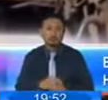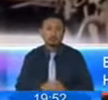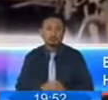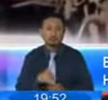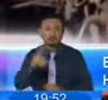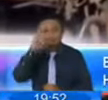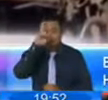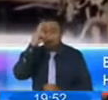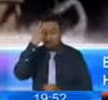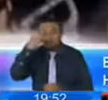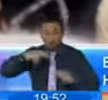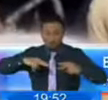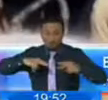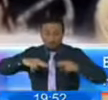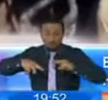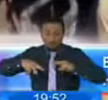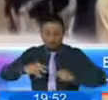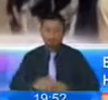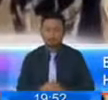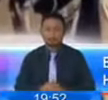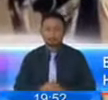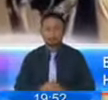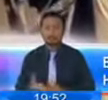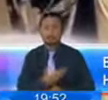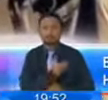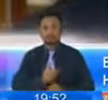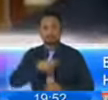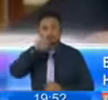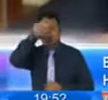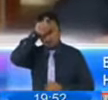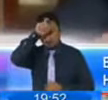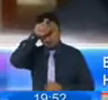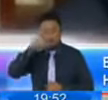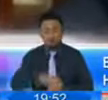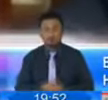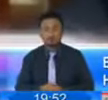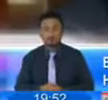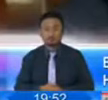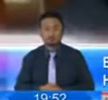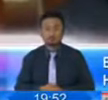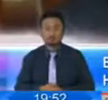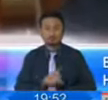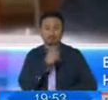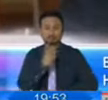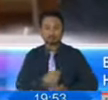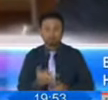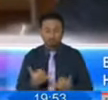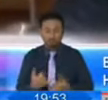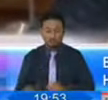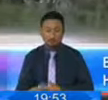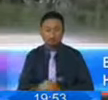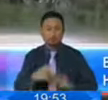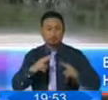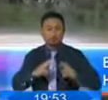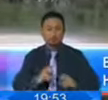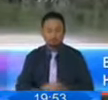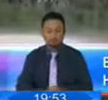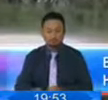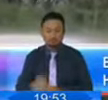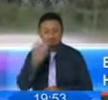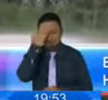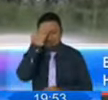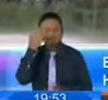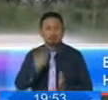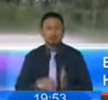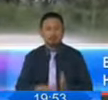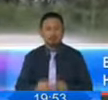error en el cambio de días. El presidente de Egipto, Abdel Fattah al-Sisi, ordenó que se investigue el caso para conocer las